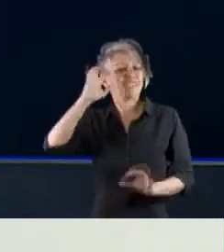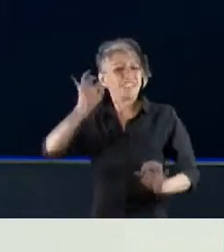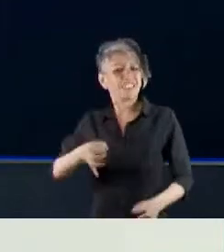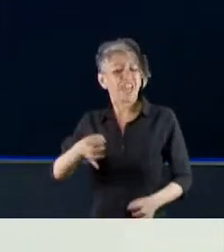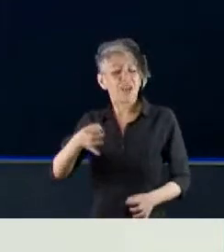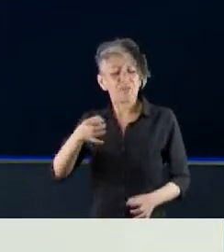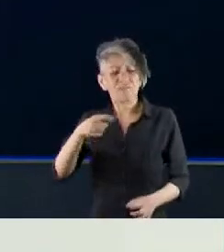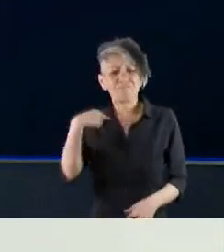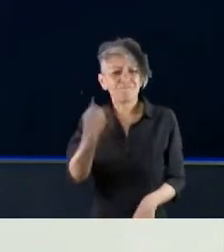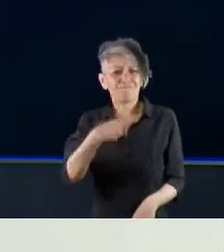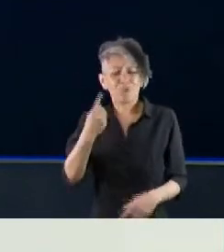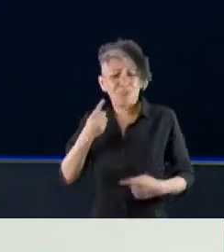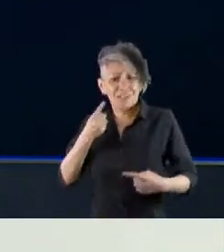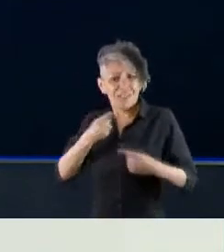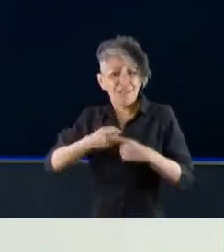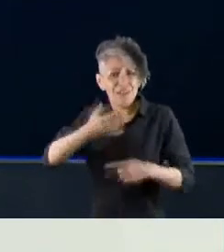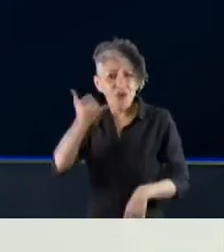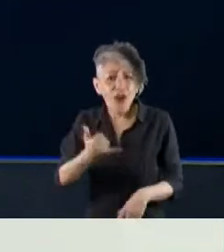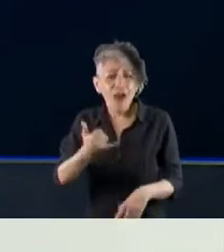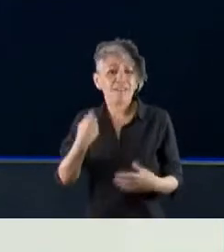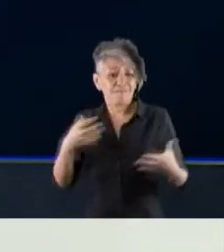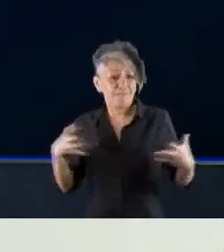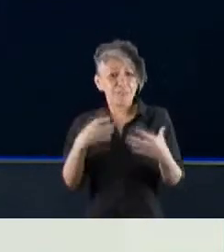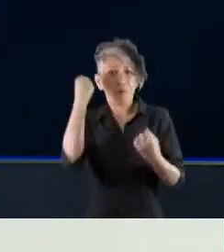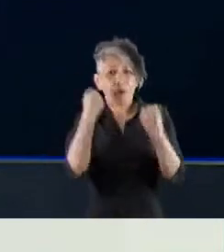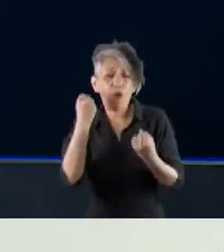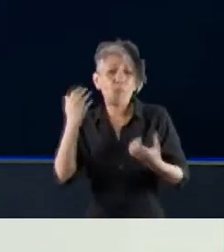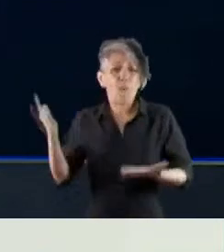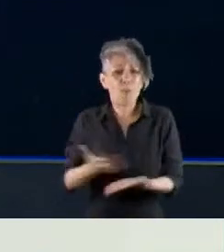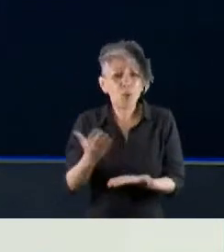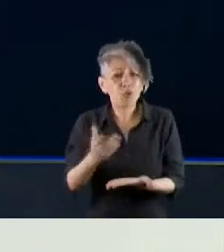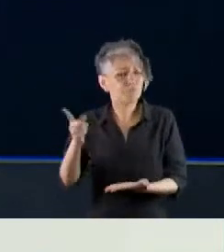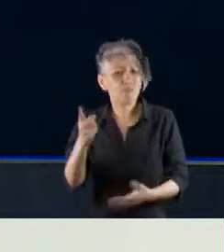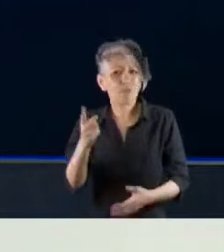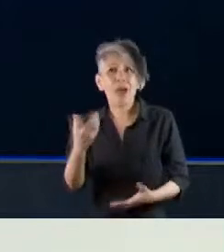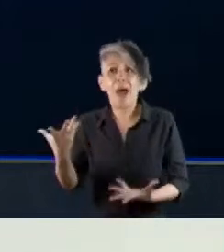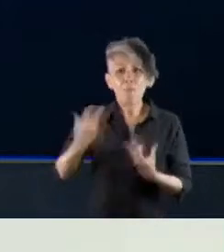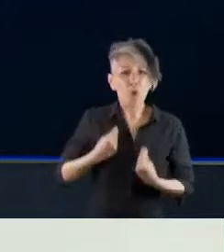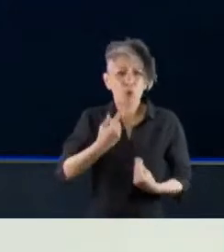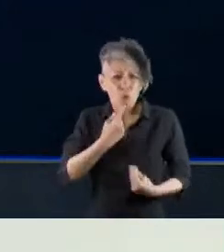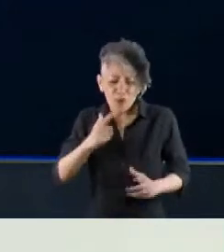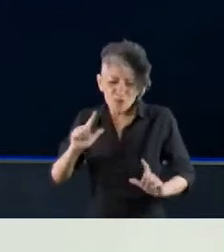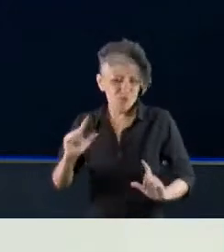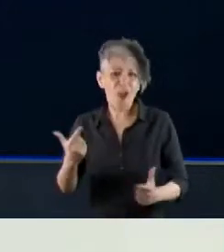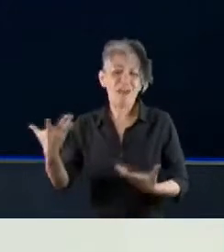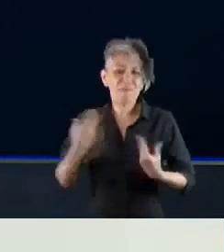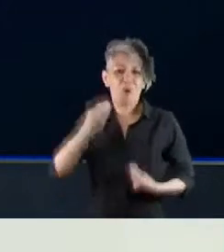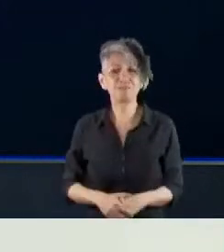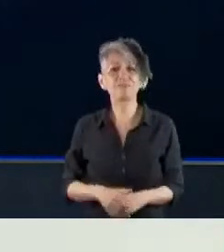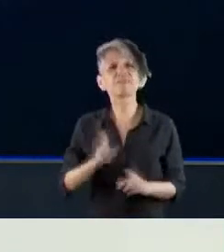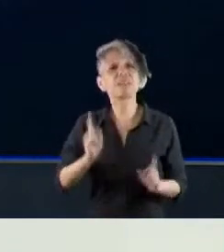no va a bajar de hoy al mes que viene, ni siquiera a fin de año. ¿Es así? A ver,